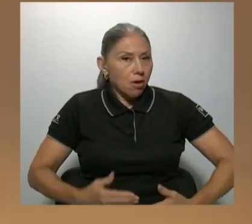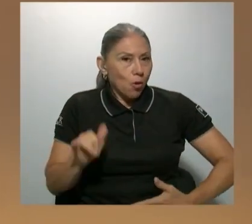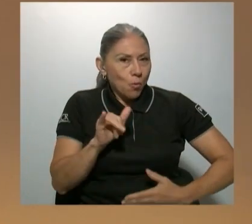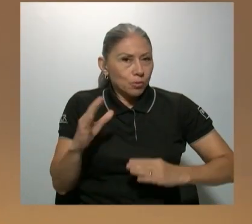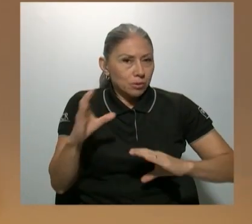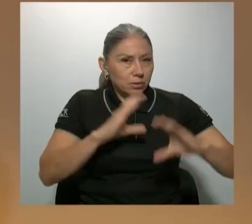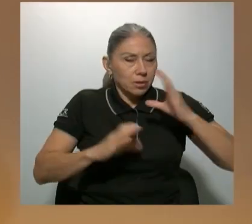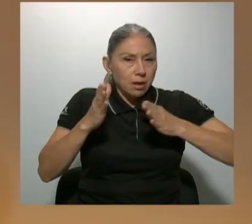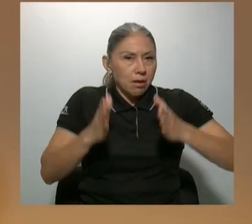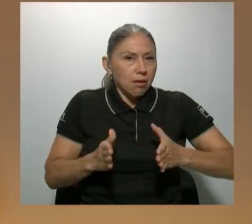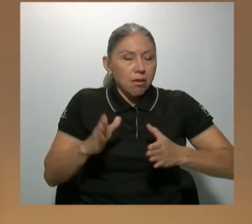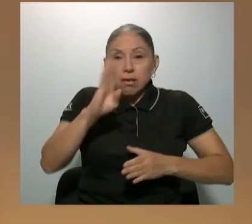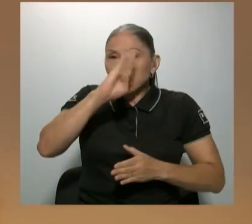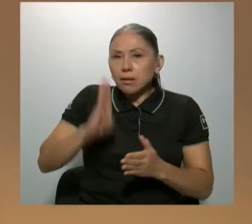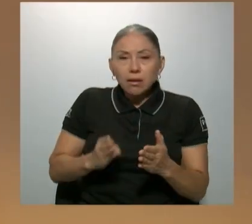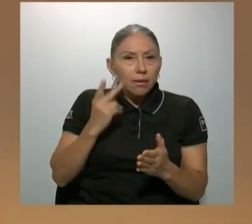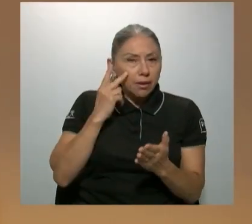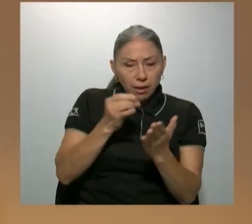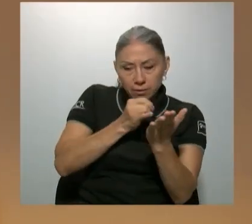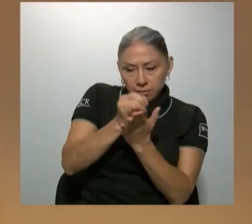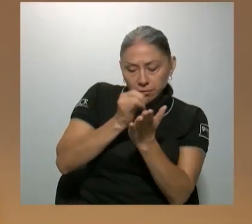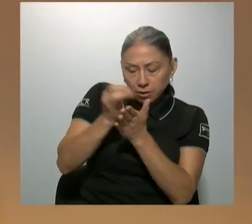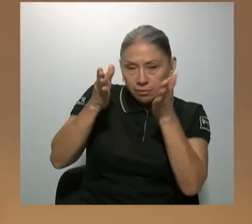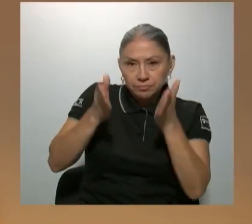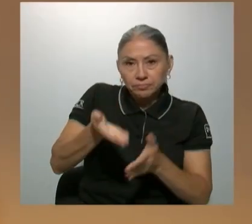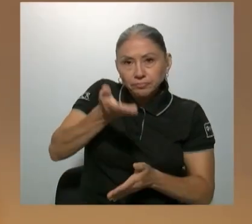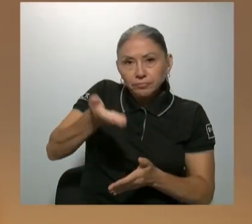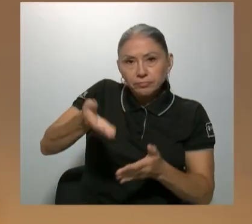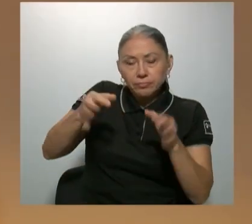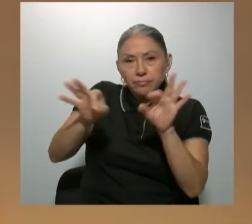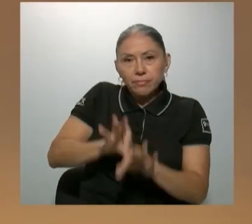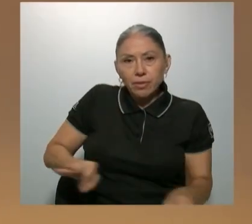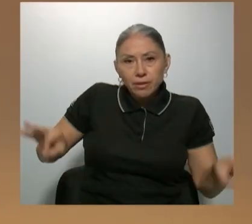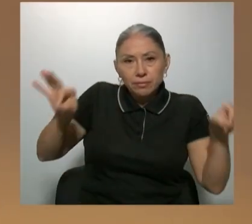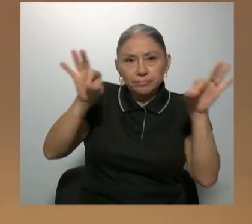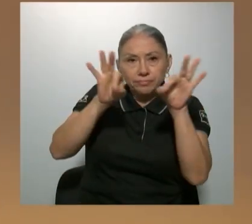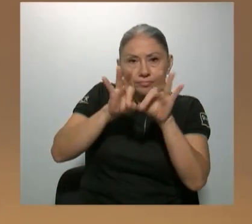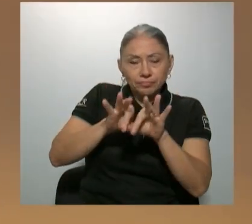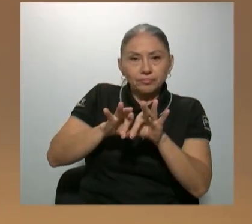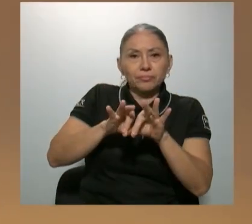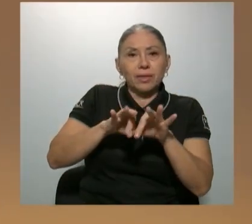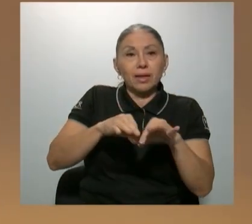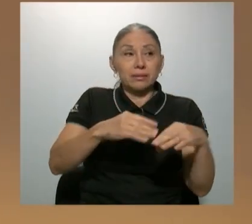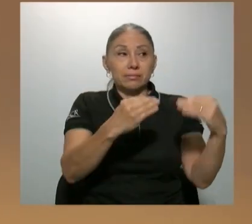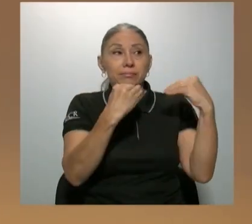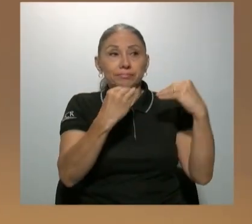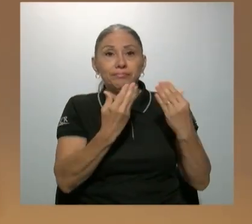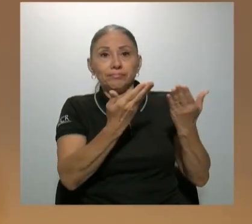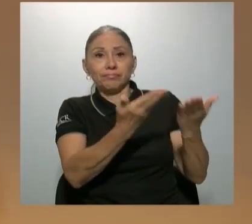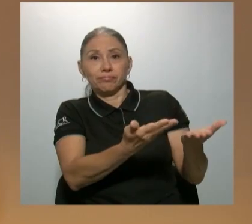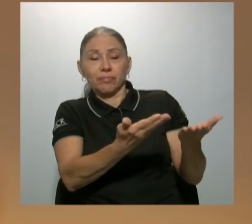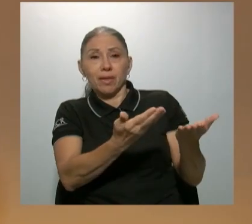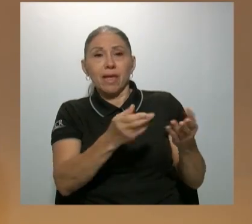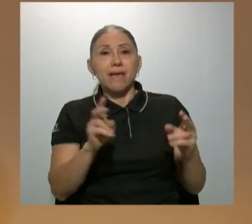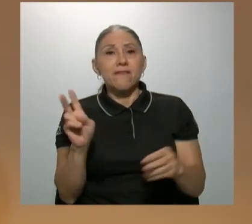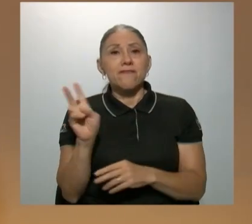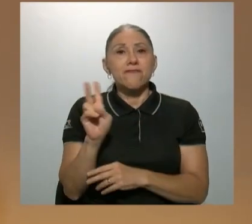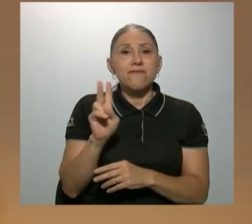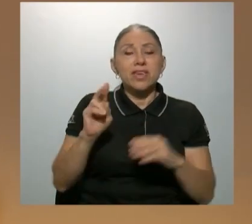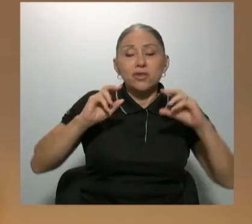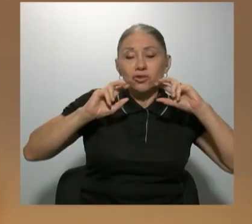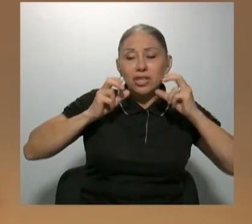investigando esas cosas tan importantes que mencionaba Eduardo, el virus del maíz